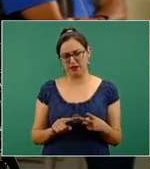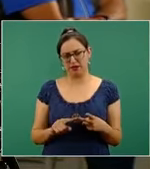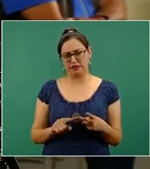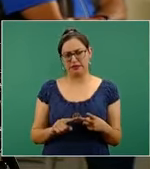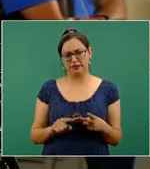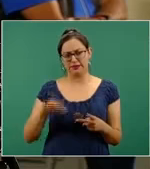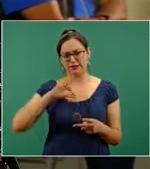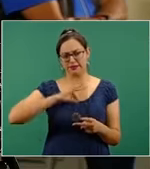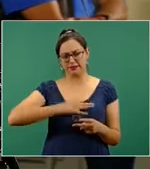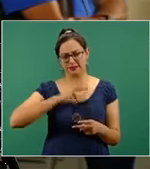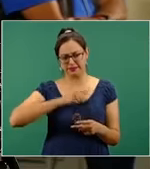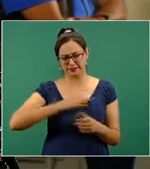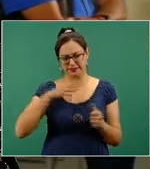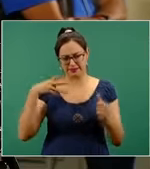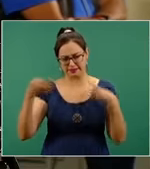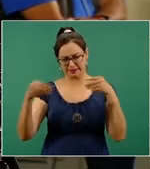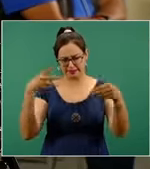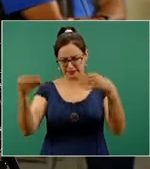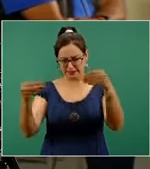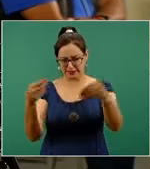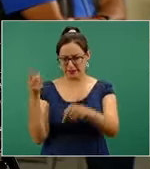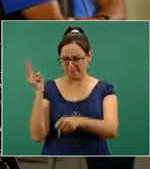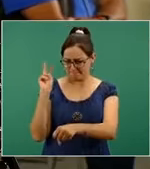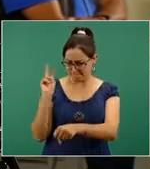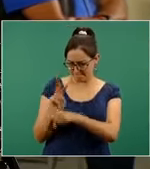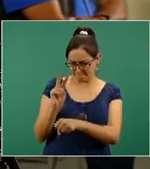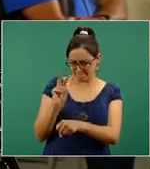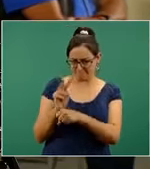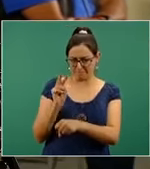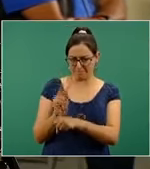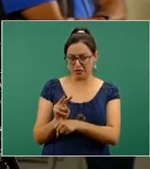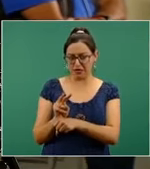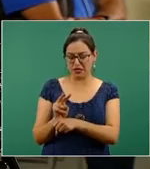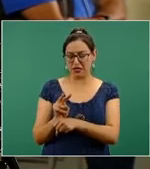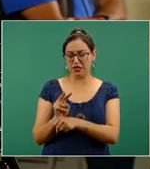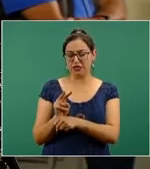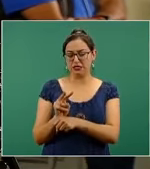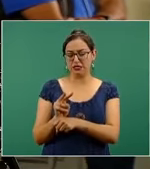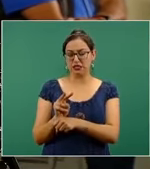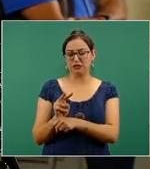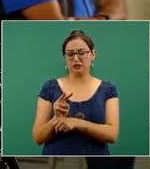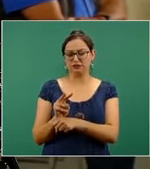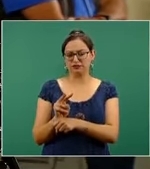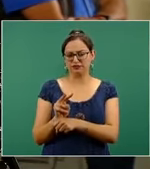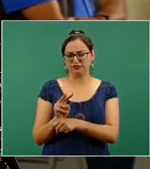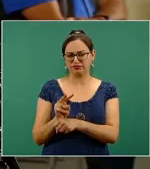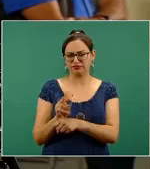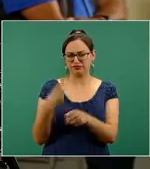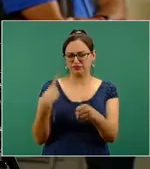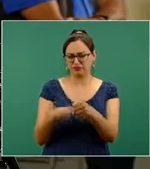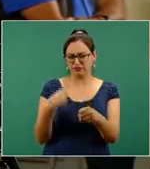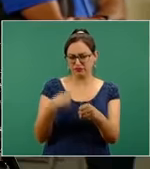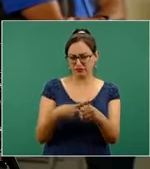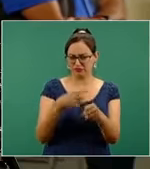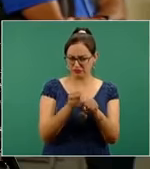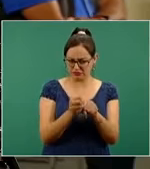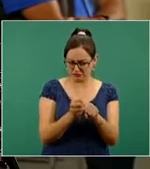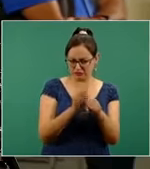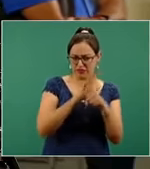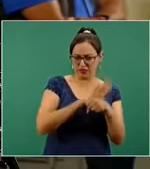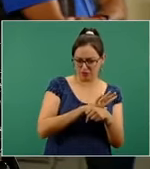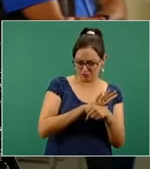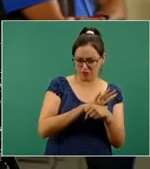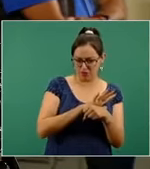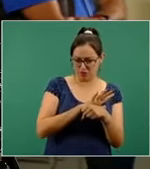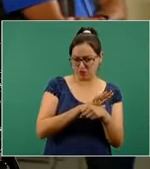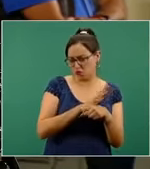epidemiológica, ¿qué enfermedades adicionales a la COVID-19, que en el entendido que el paciente con obesidad